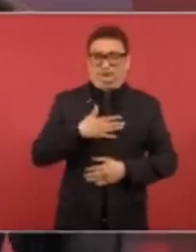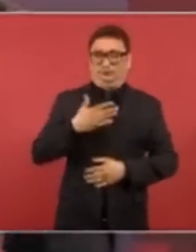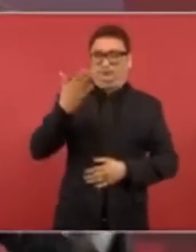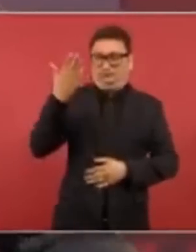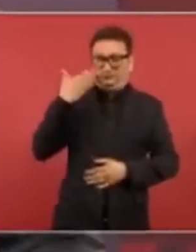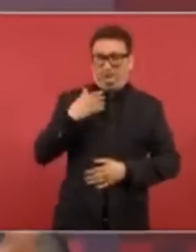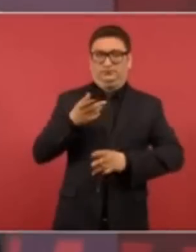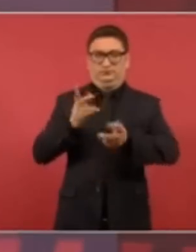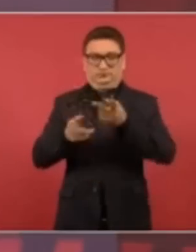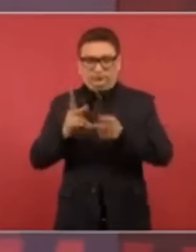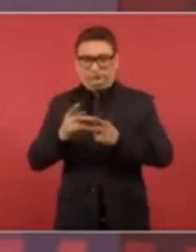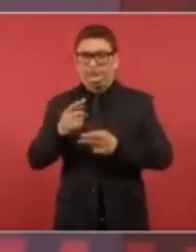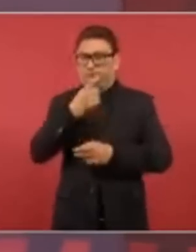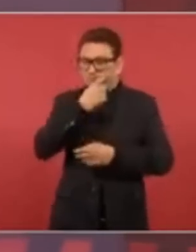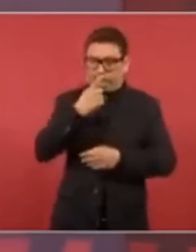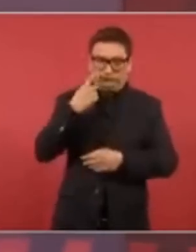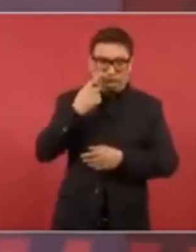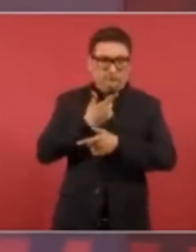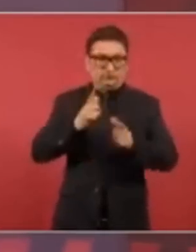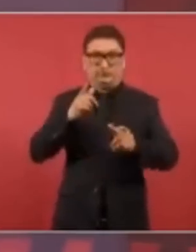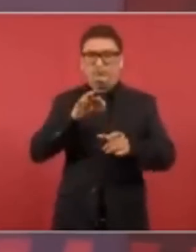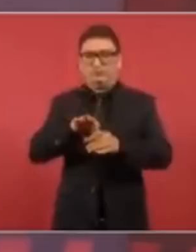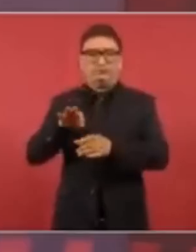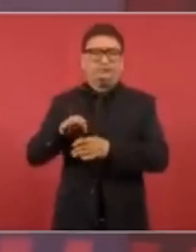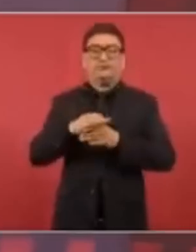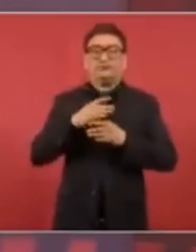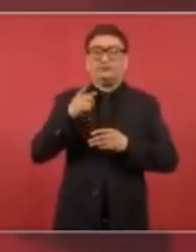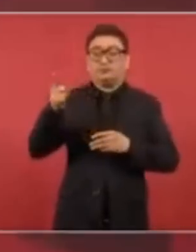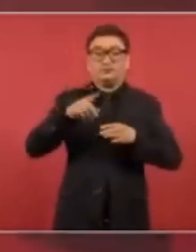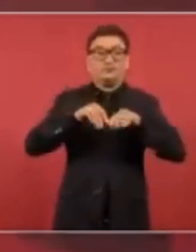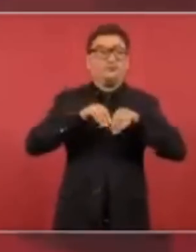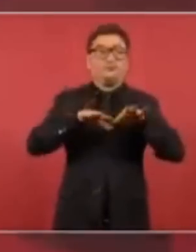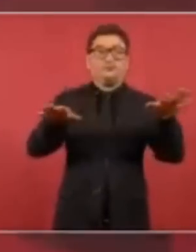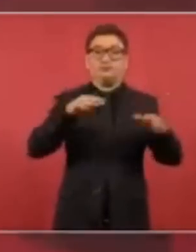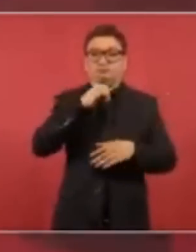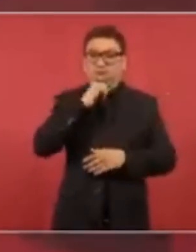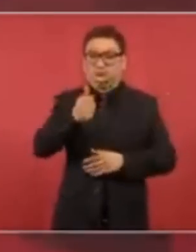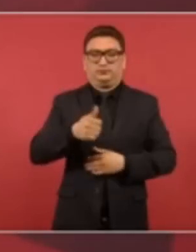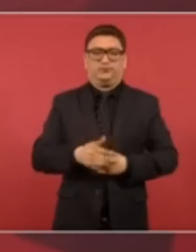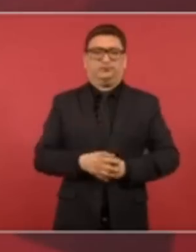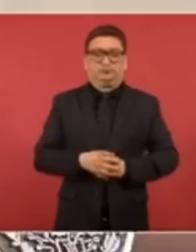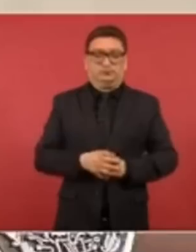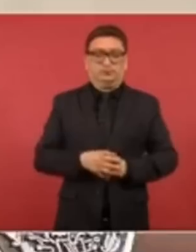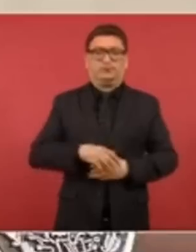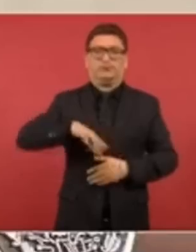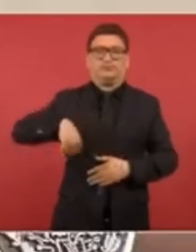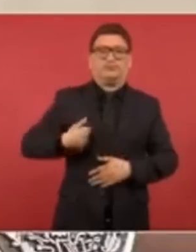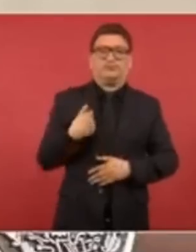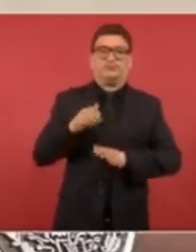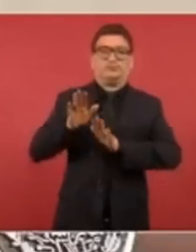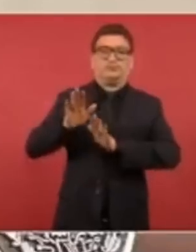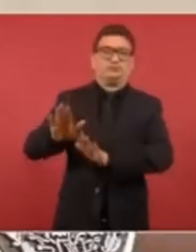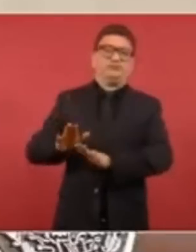Amigos y amigas, hoy el presidente dice que la judicatura que preside Norma Piña es un florero